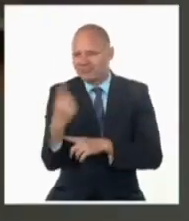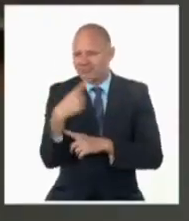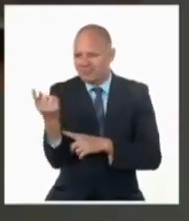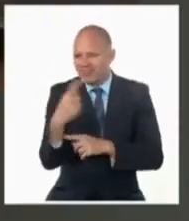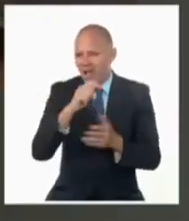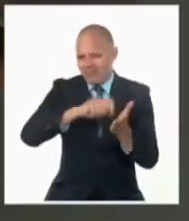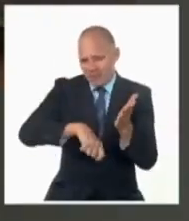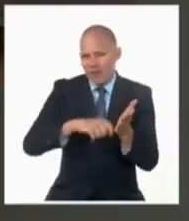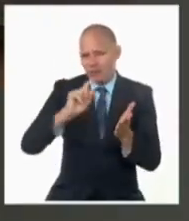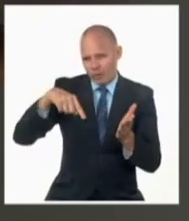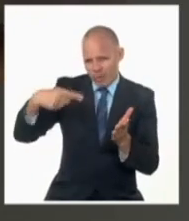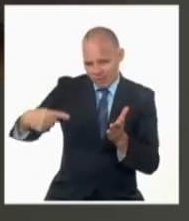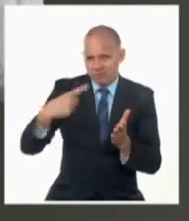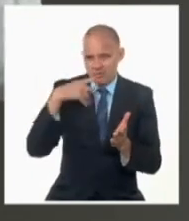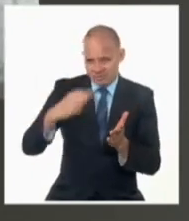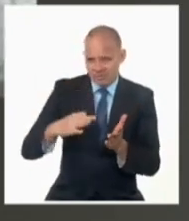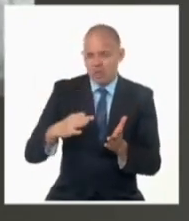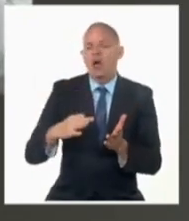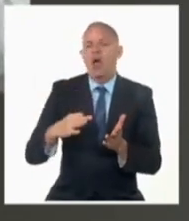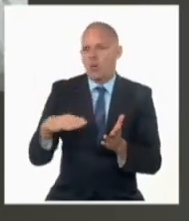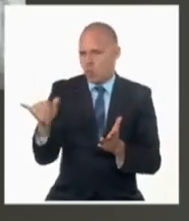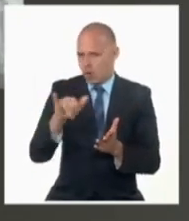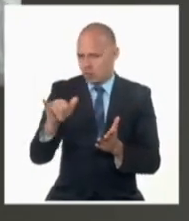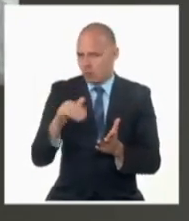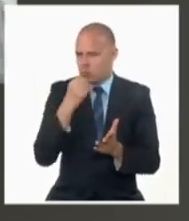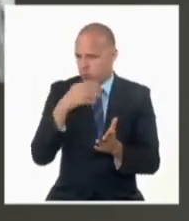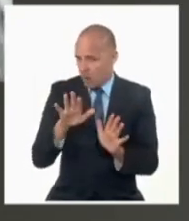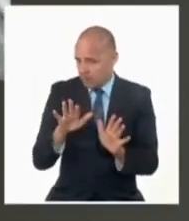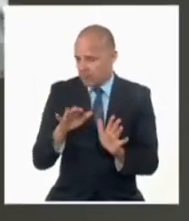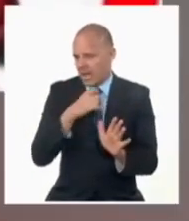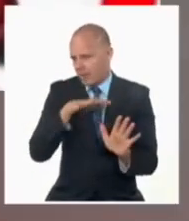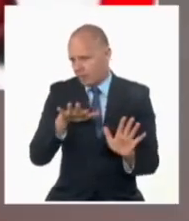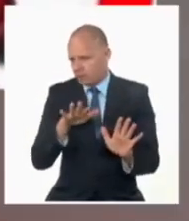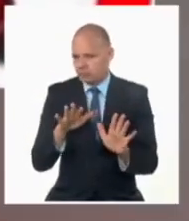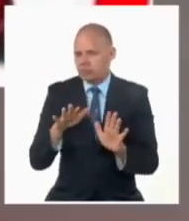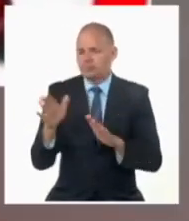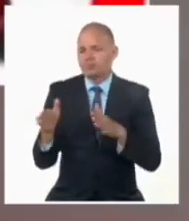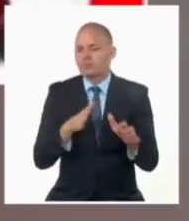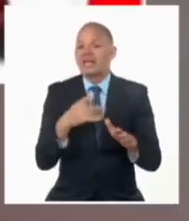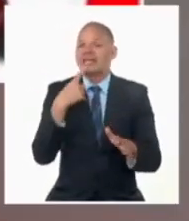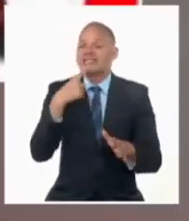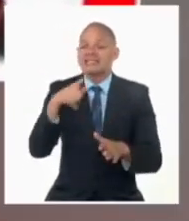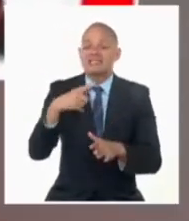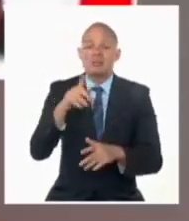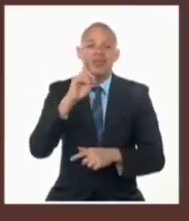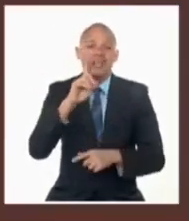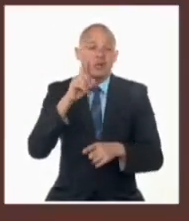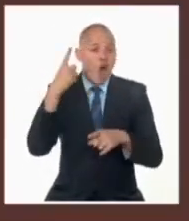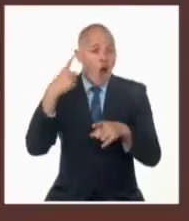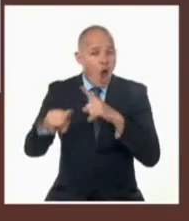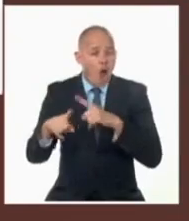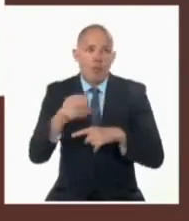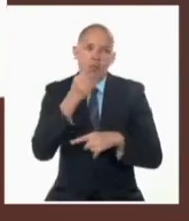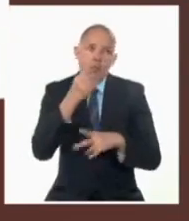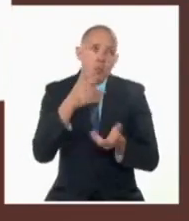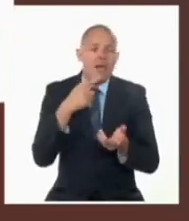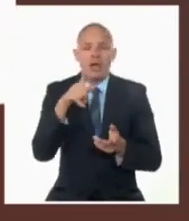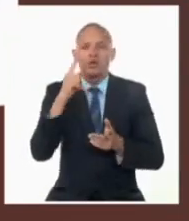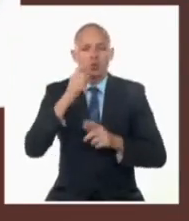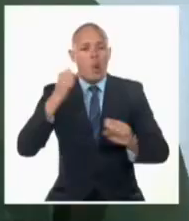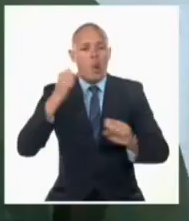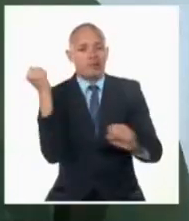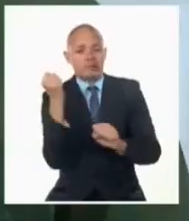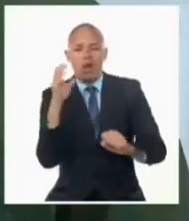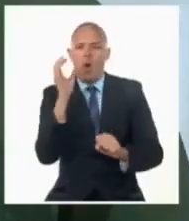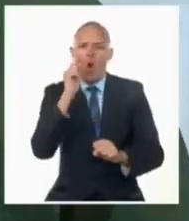El Código Cubano establece que si cualquier otro delito se comete bajo los efectos de las drogas, las sanciones serán más